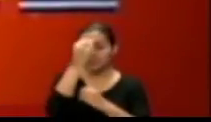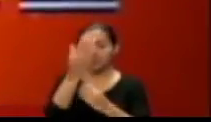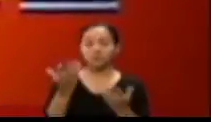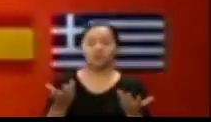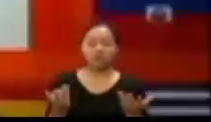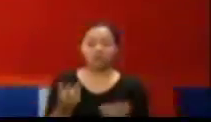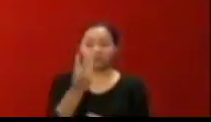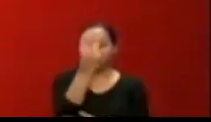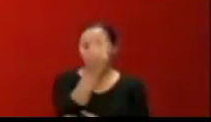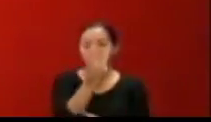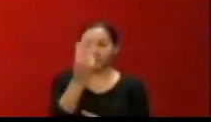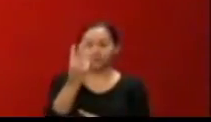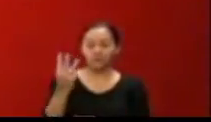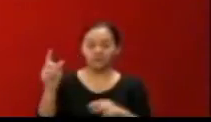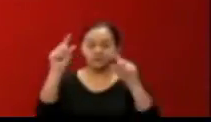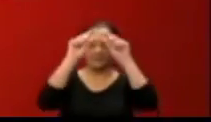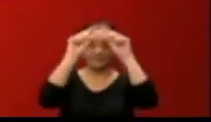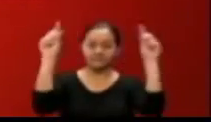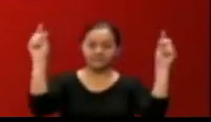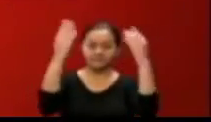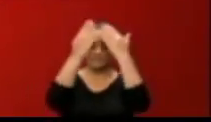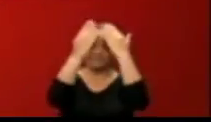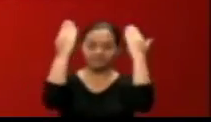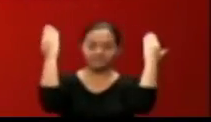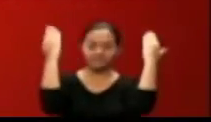la página web